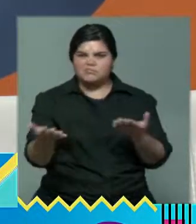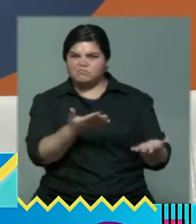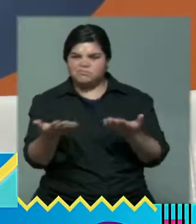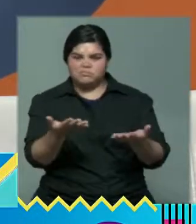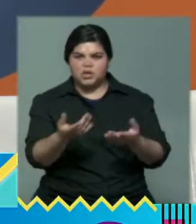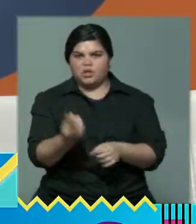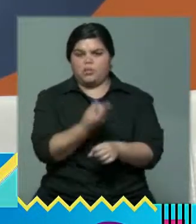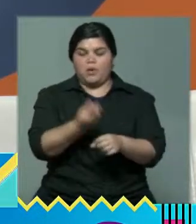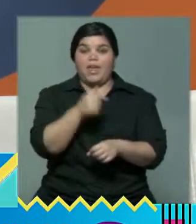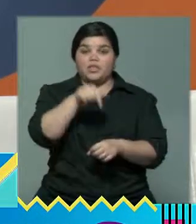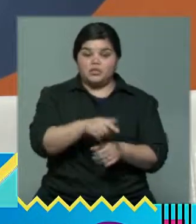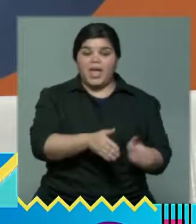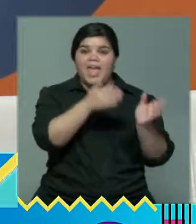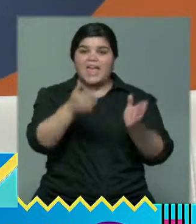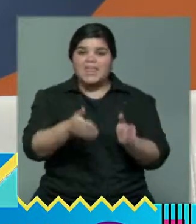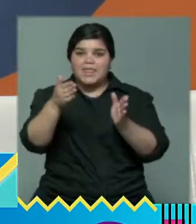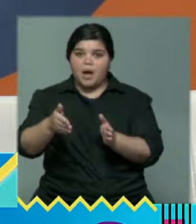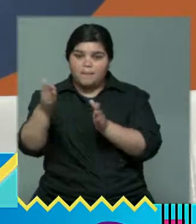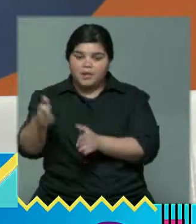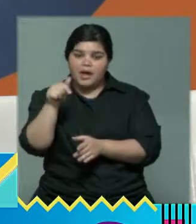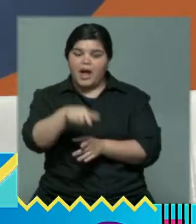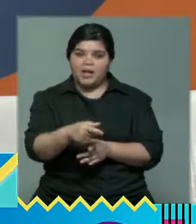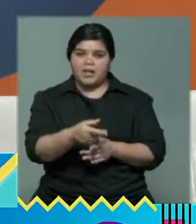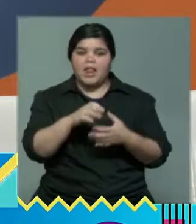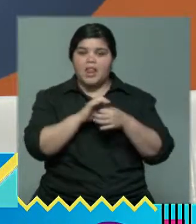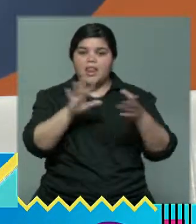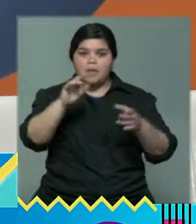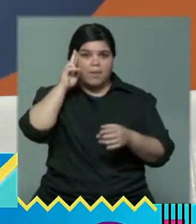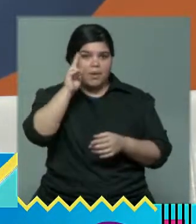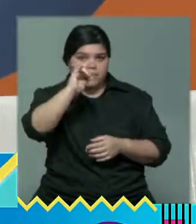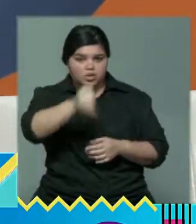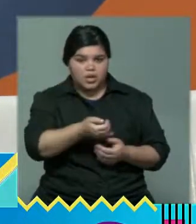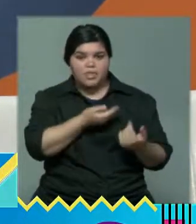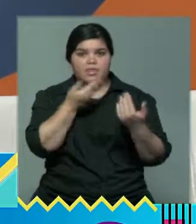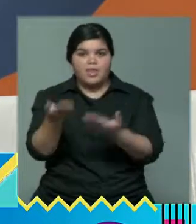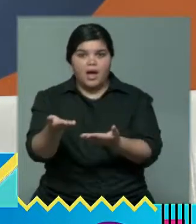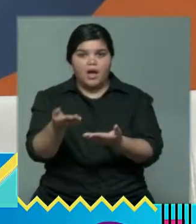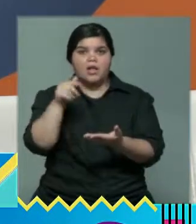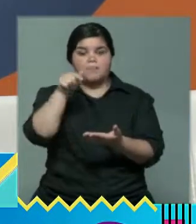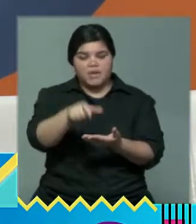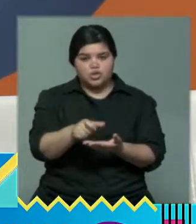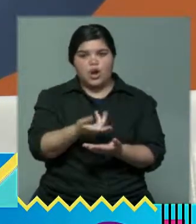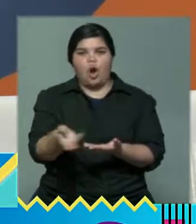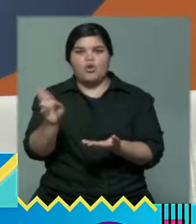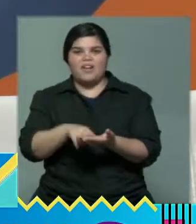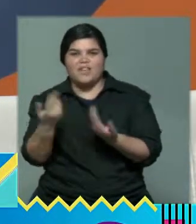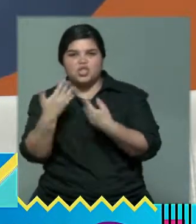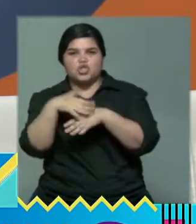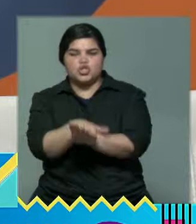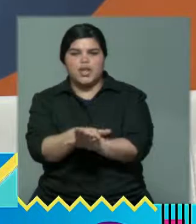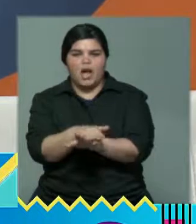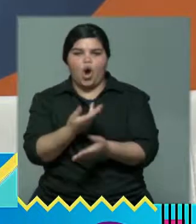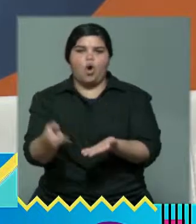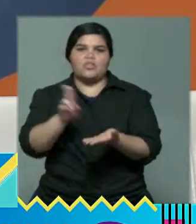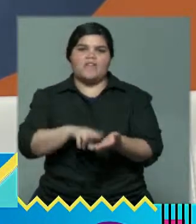dando ciertas libertades para que en el momento que ya cumpla con su condena, esta persona pueda reinsertarse en la sociedad sin volver a cometer un